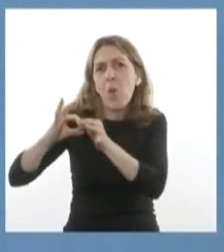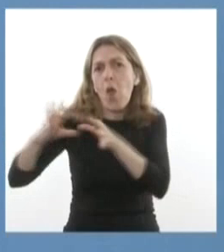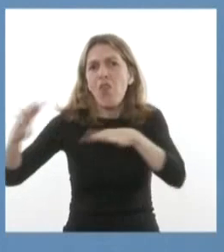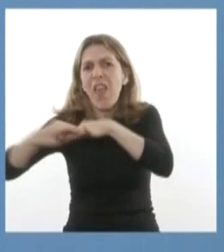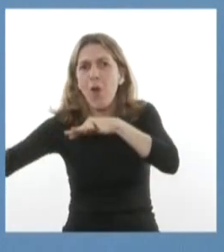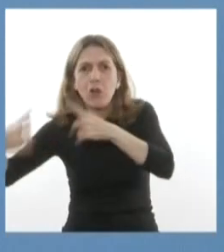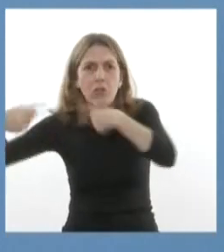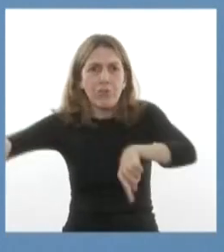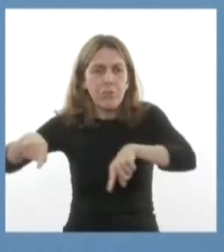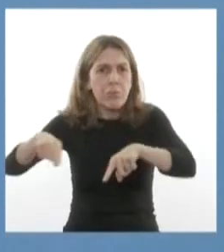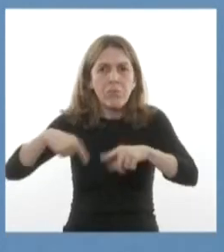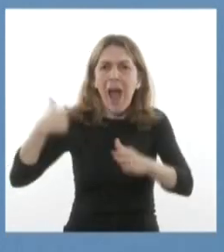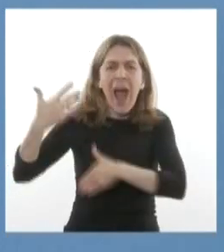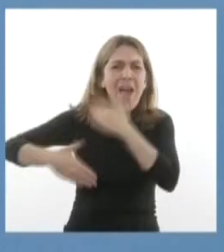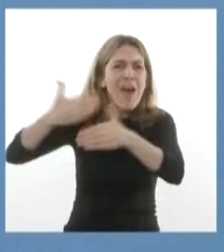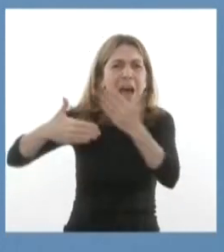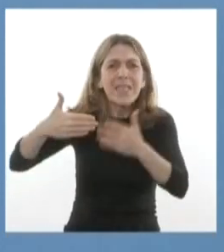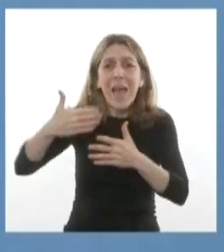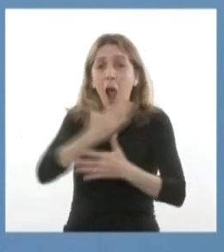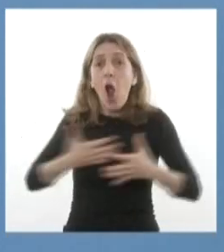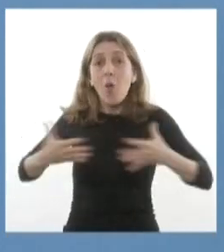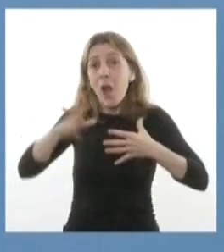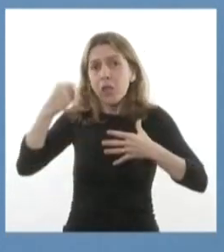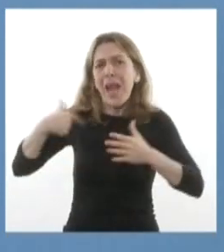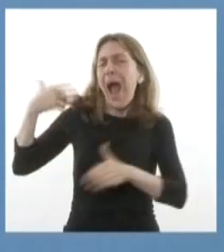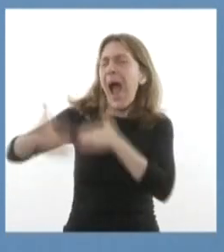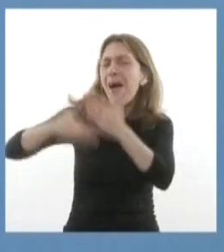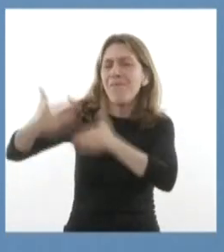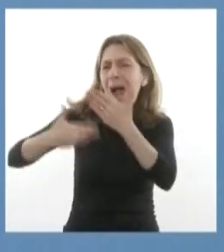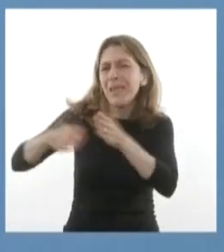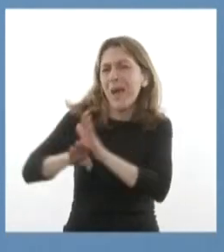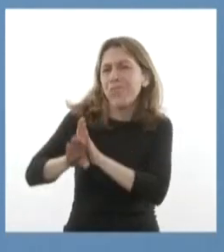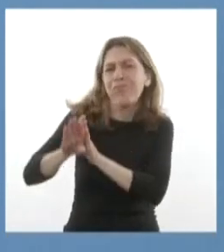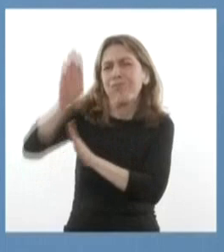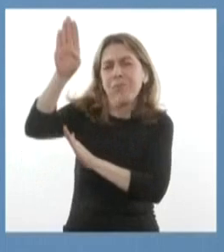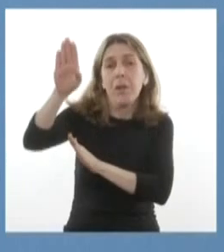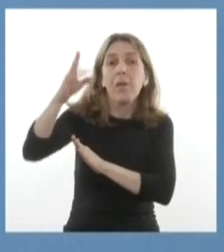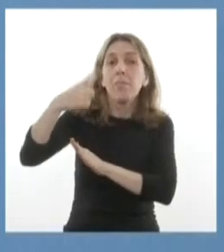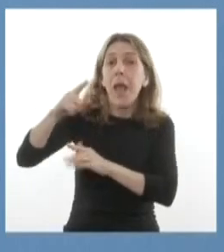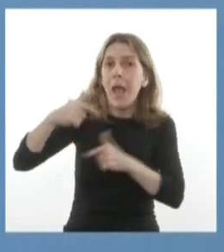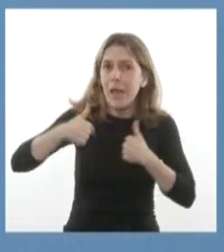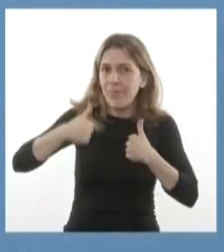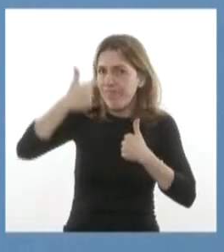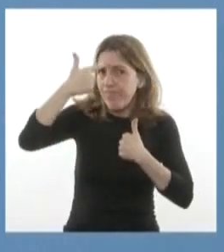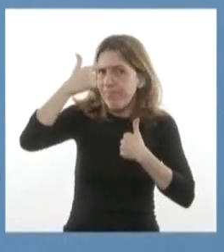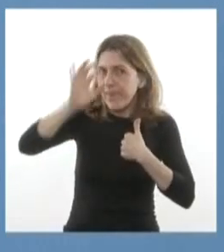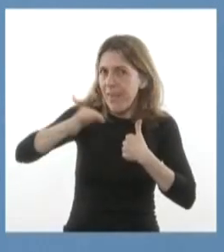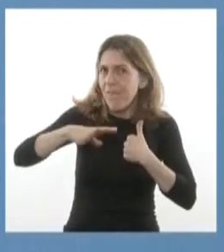Fue tremendo lo que se avanzó en esos años. Pero soy consciente de todo lo que falta avanzar.